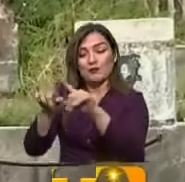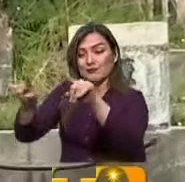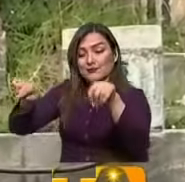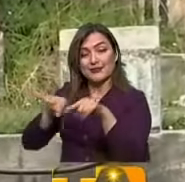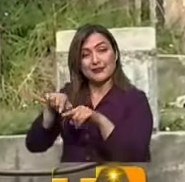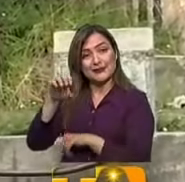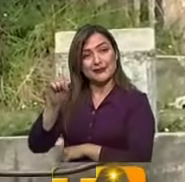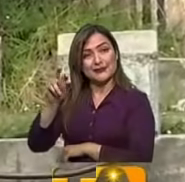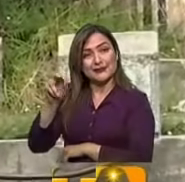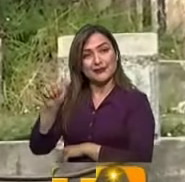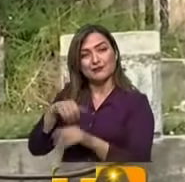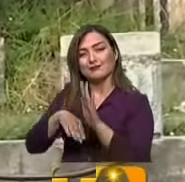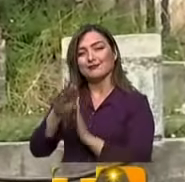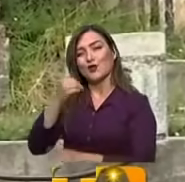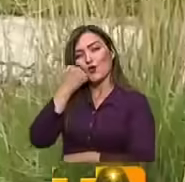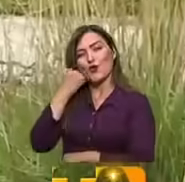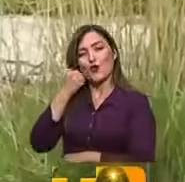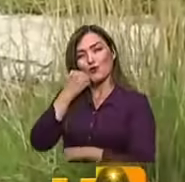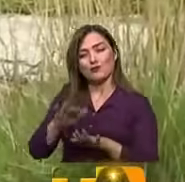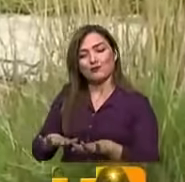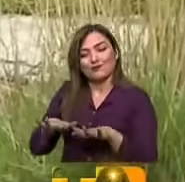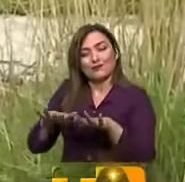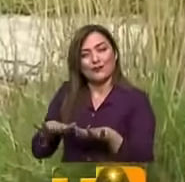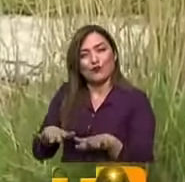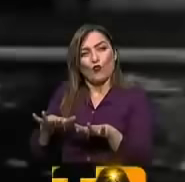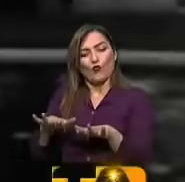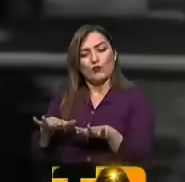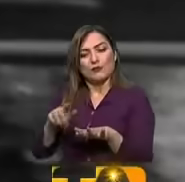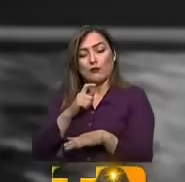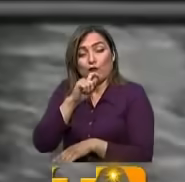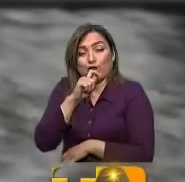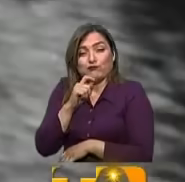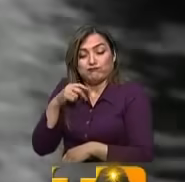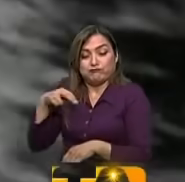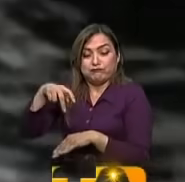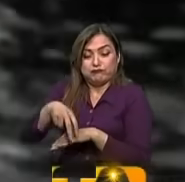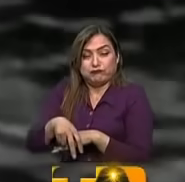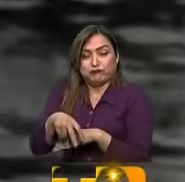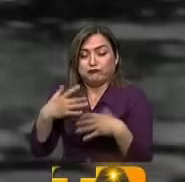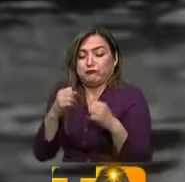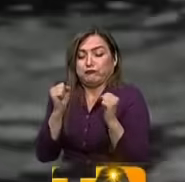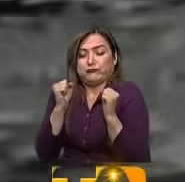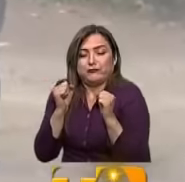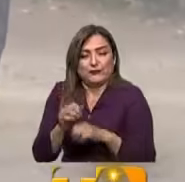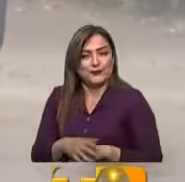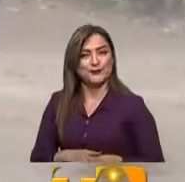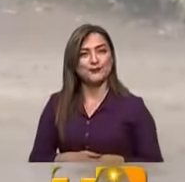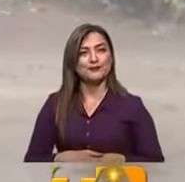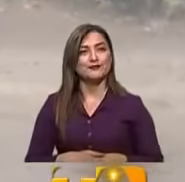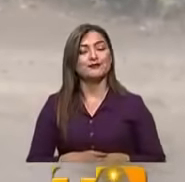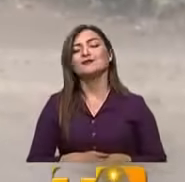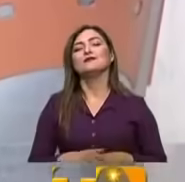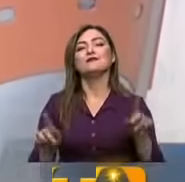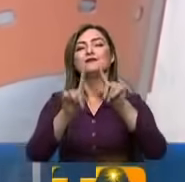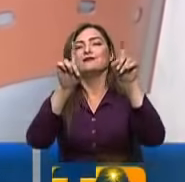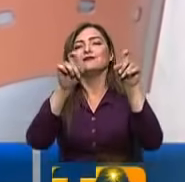Sena resultaba más cómoda. Sus aguas templaban al más duro, literalmente mordían. Quizás la